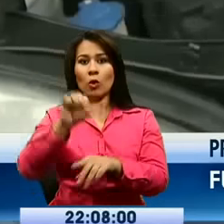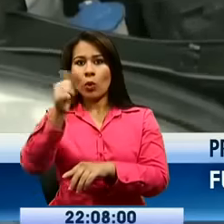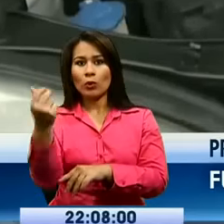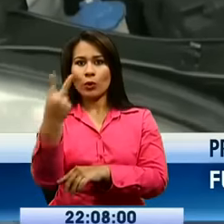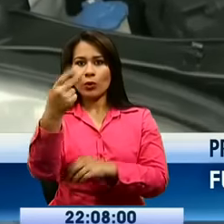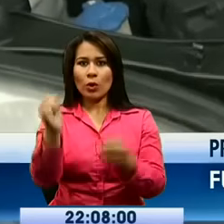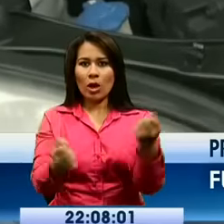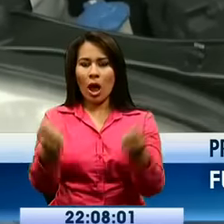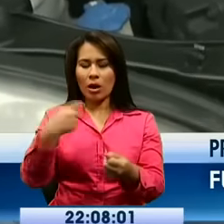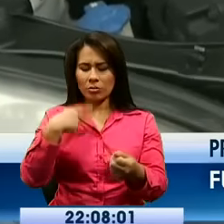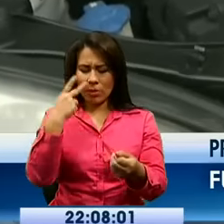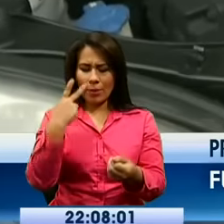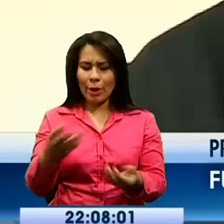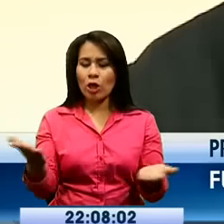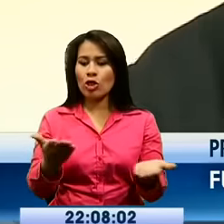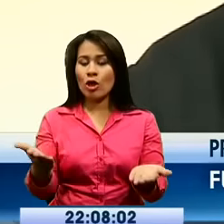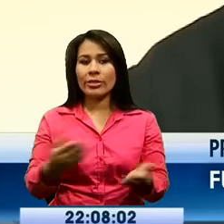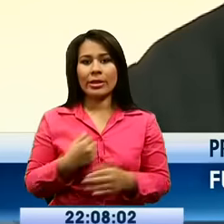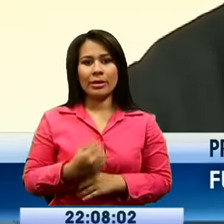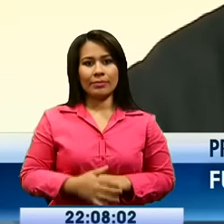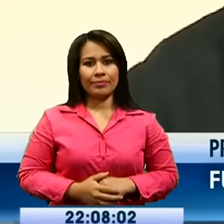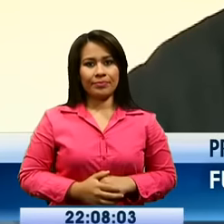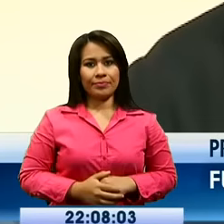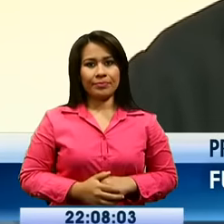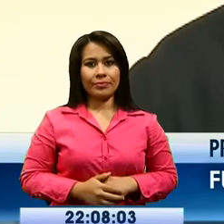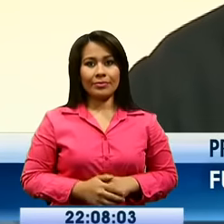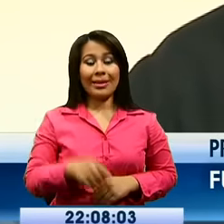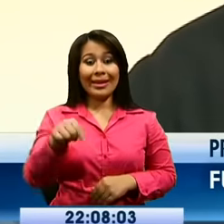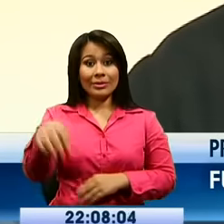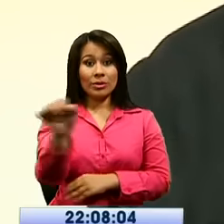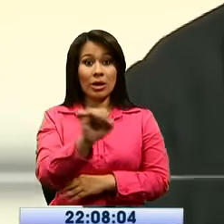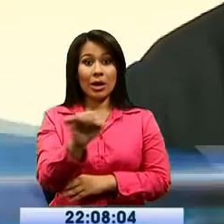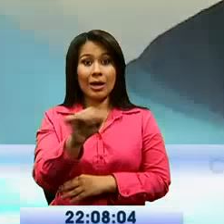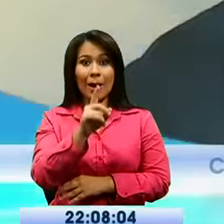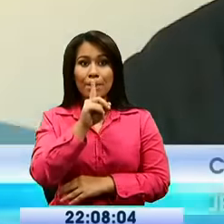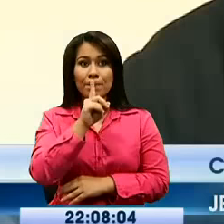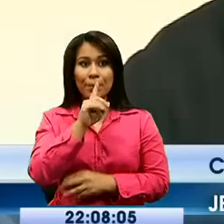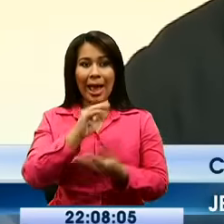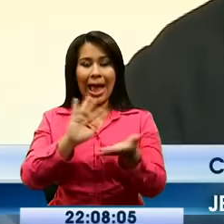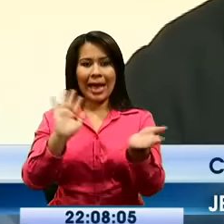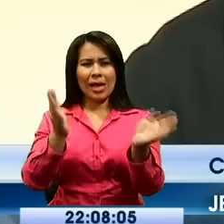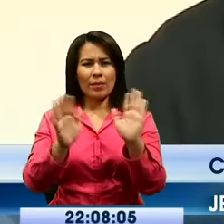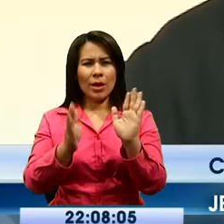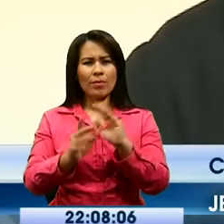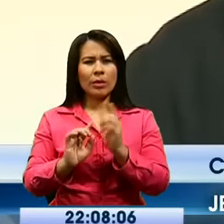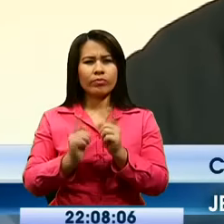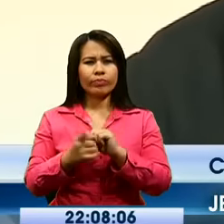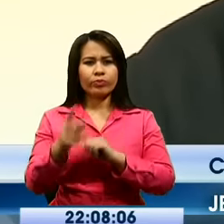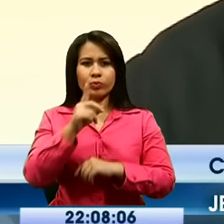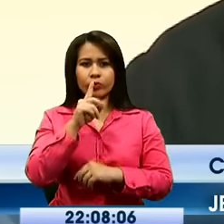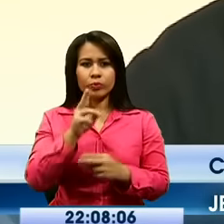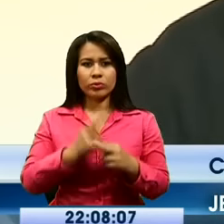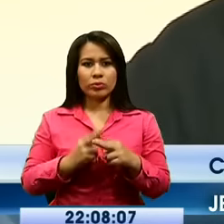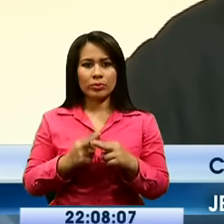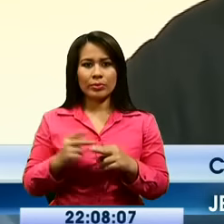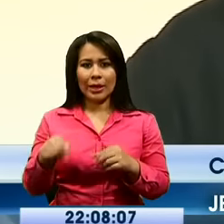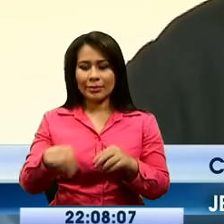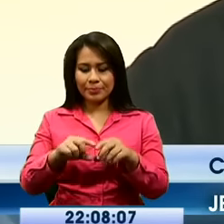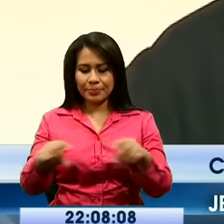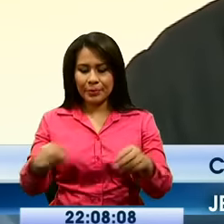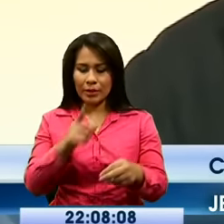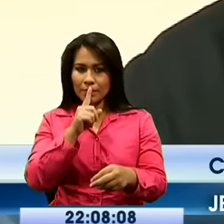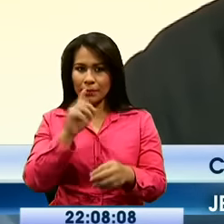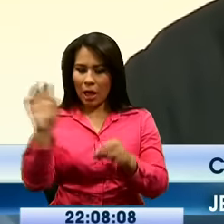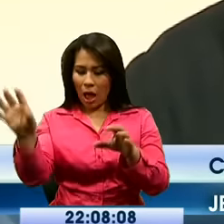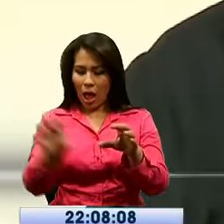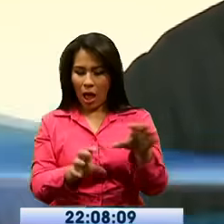para verificar su procedencia. Estos vehículos eran montados o plaqueados, como se conoce, y son comercializados